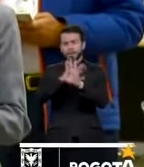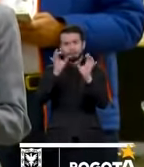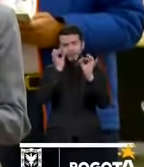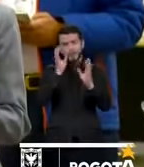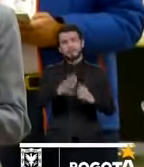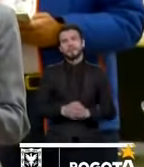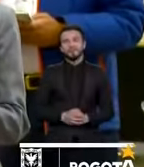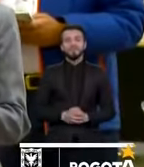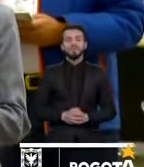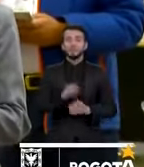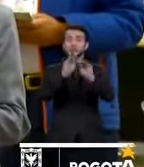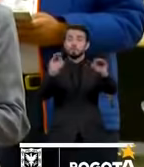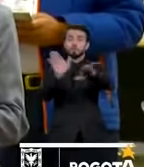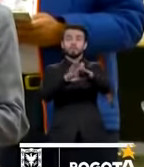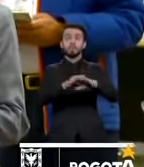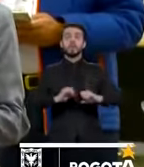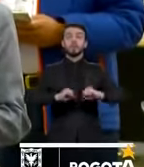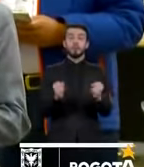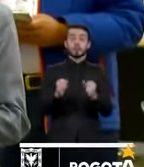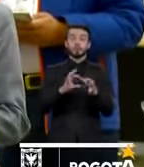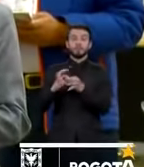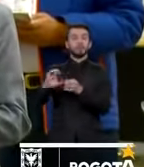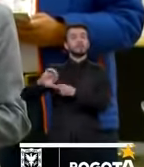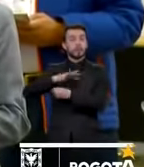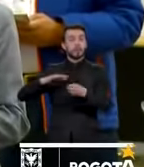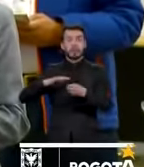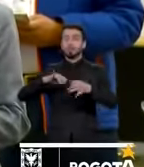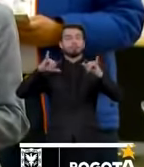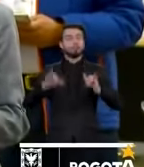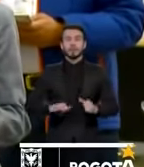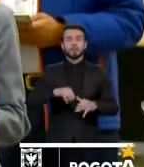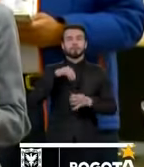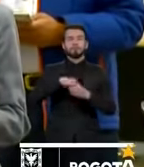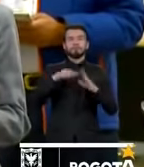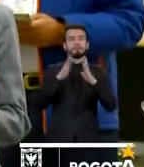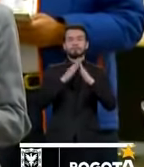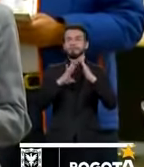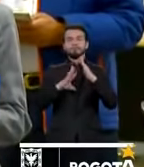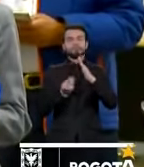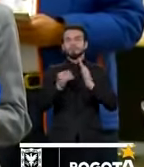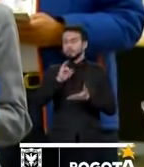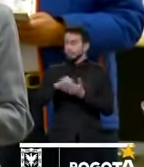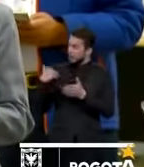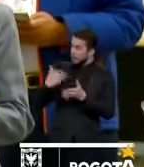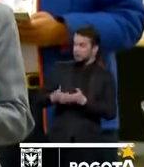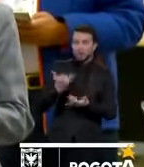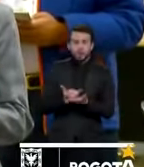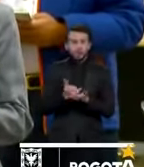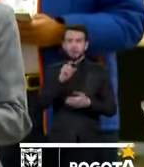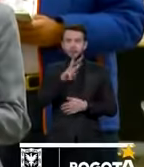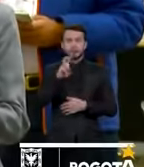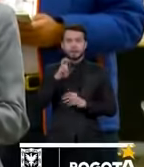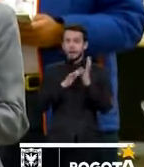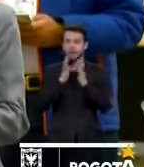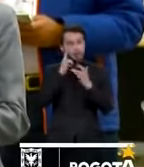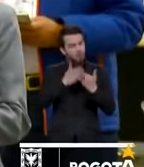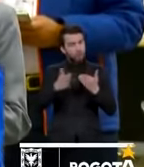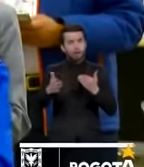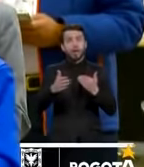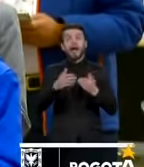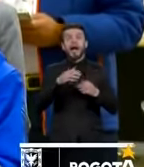región, Bogotá, Cundinamarca, seguirá fundamentalmente en la misma cuarentena que hemos tenido hasta hoy. Solamente vamos a empezar a habilitar muy poquitos